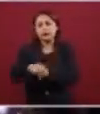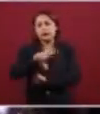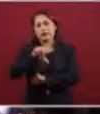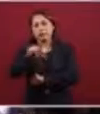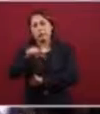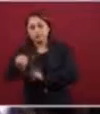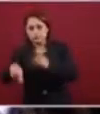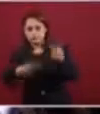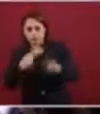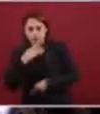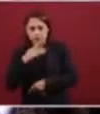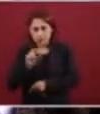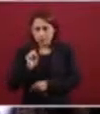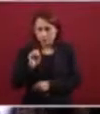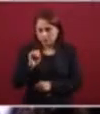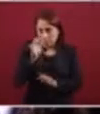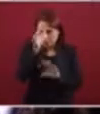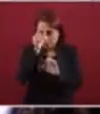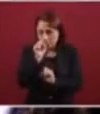respuestas, si les parece.